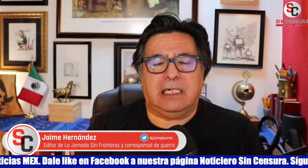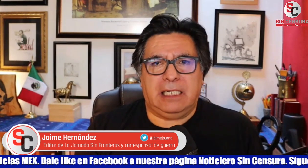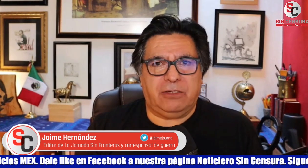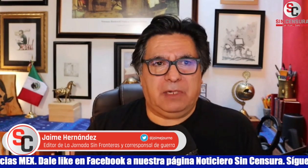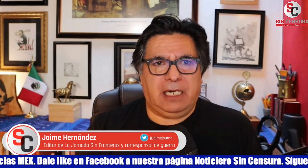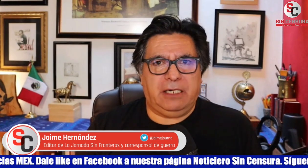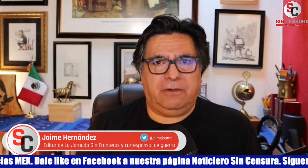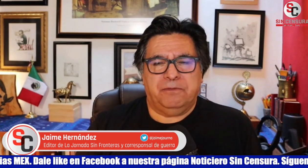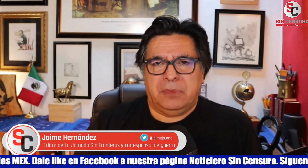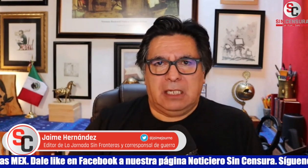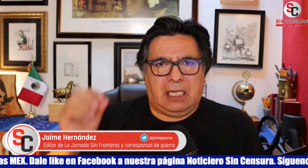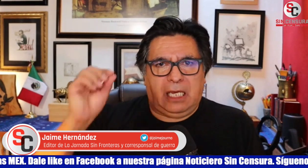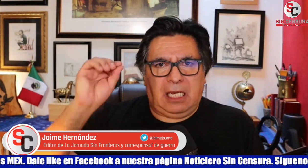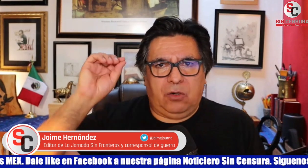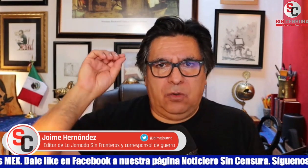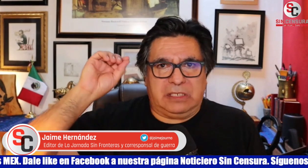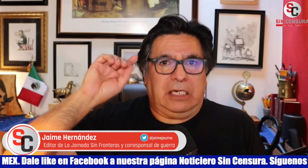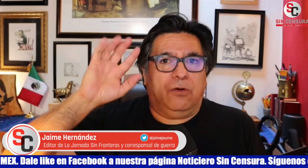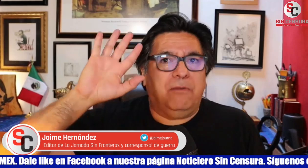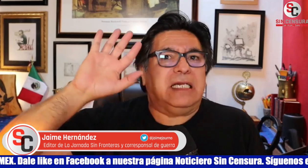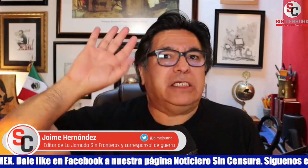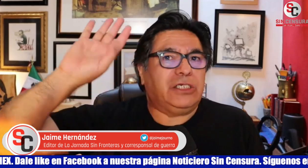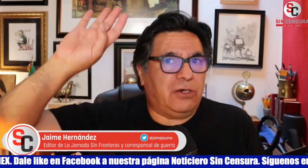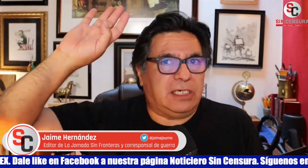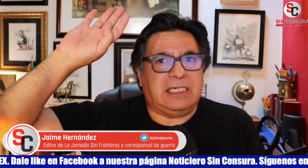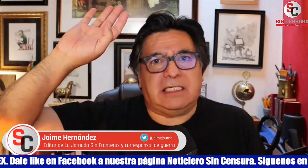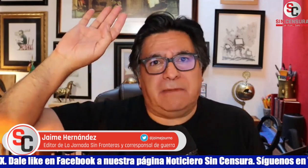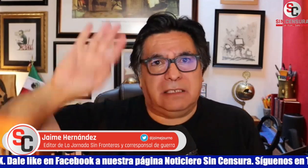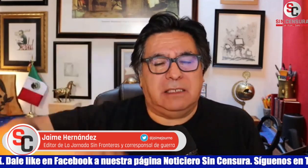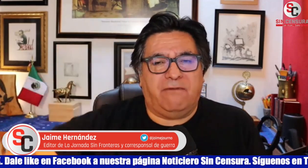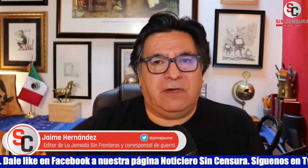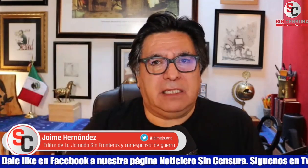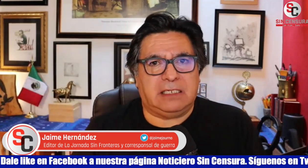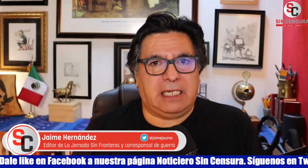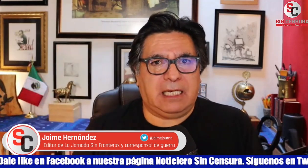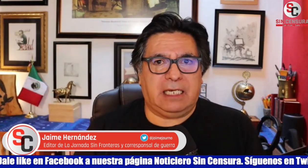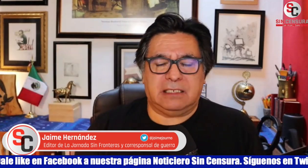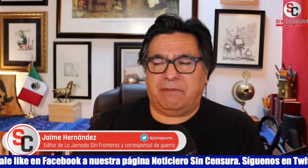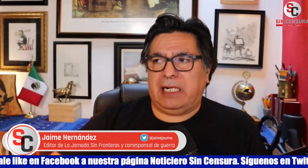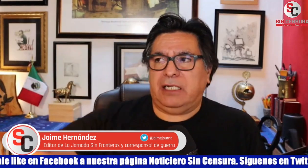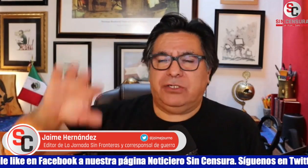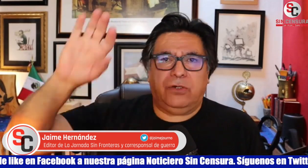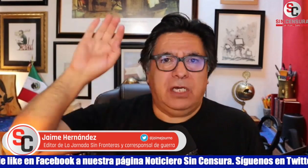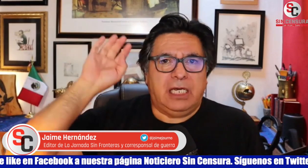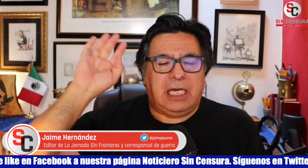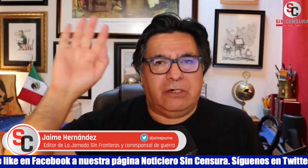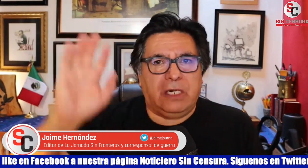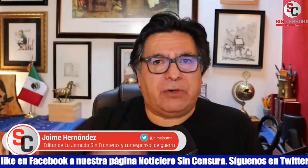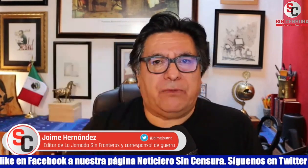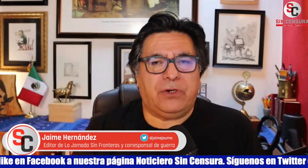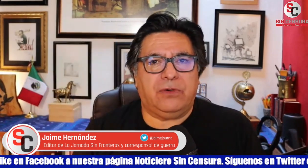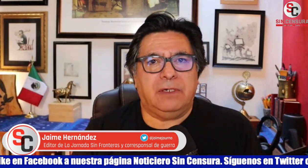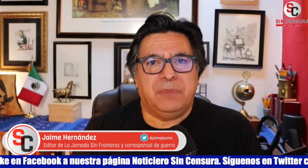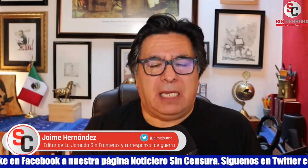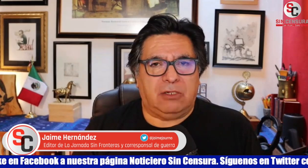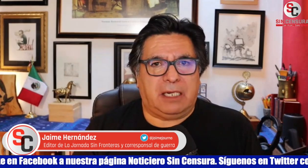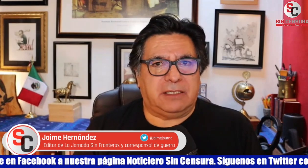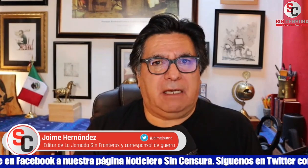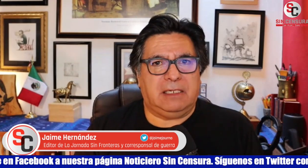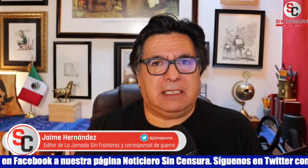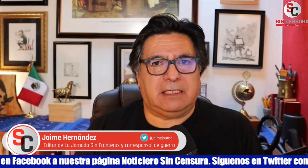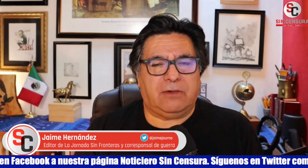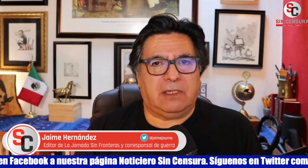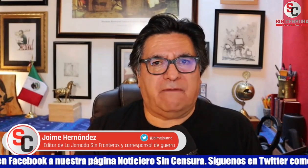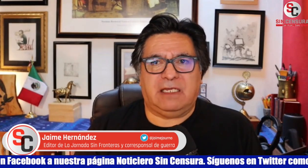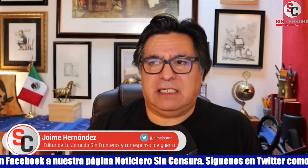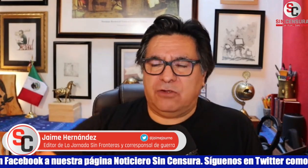el diario Milenio que según versiones, ya saben, de fuentes allegadas de Palacio, en una reunión en la que estaba el